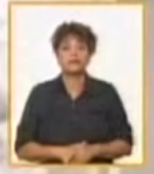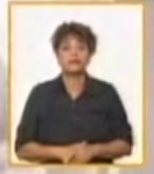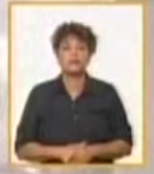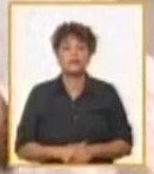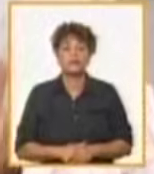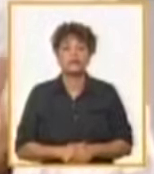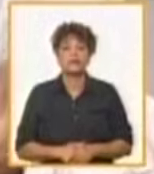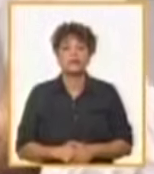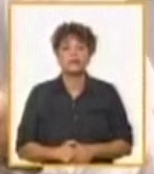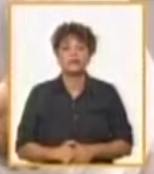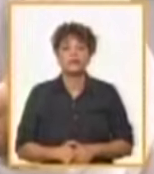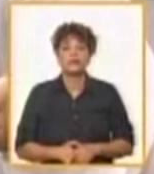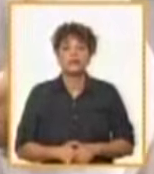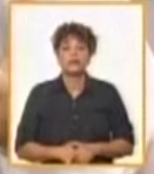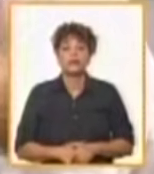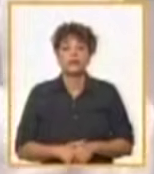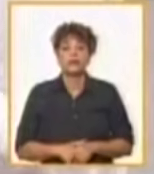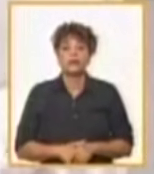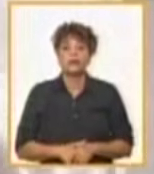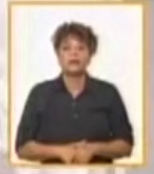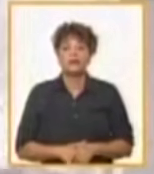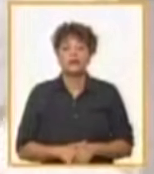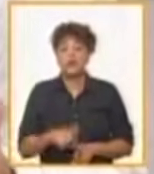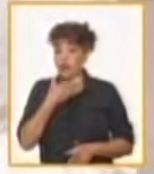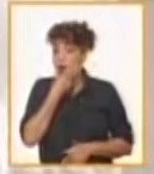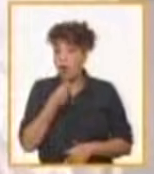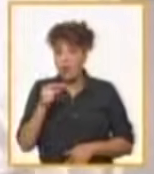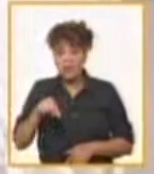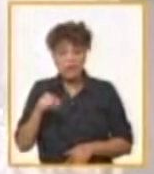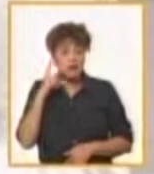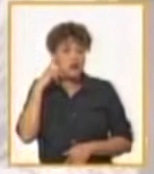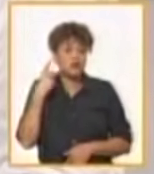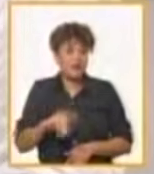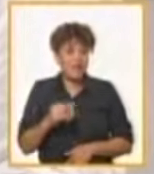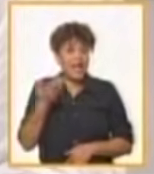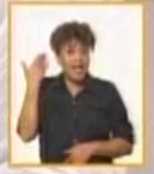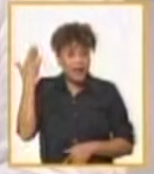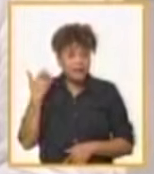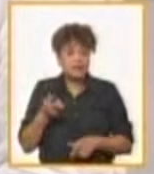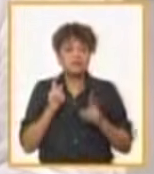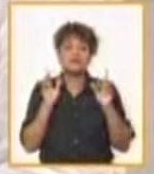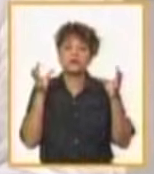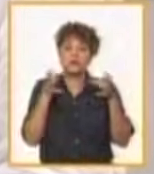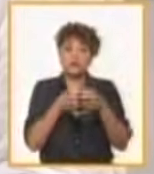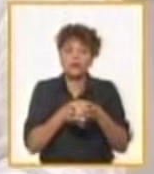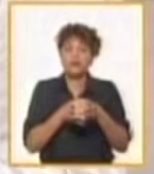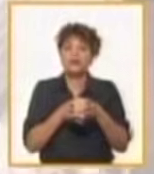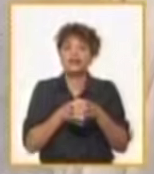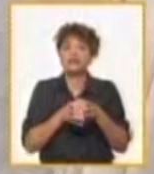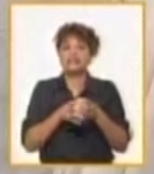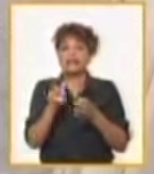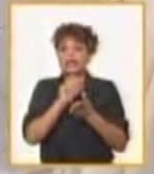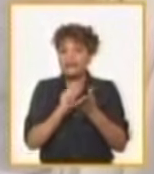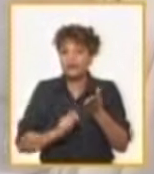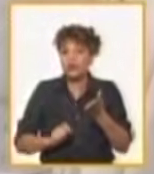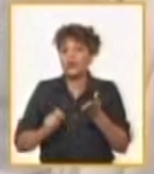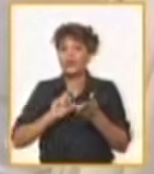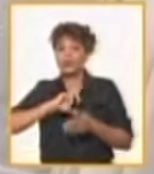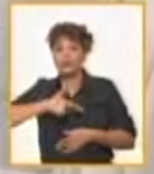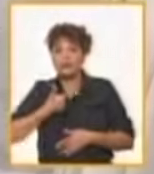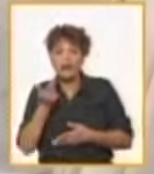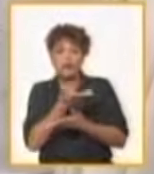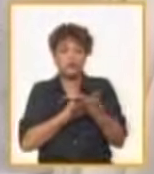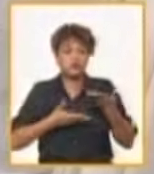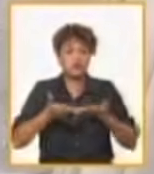de base esa discusión, una discusión de poder que se produce allí, y tener la lección